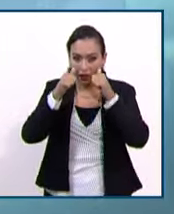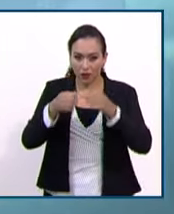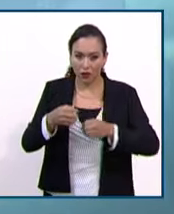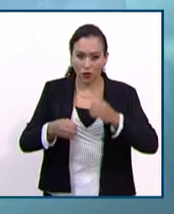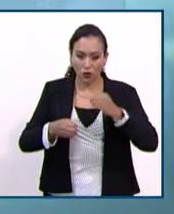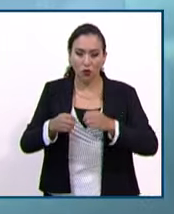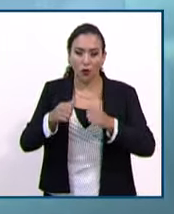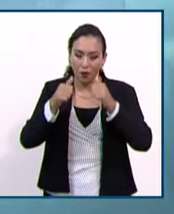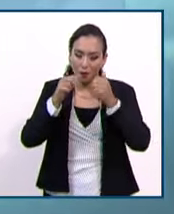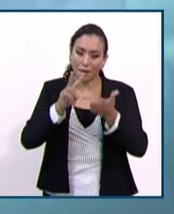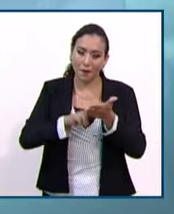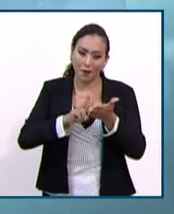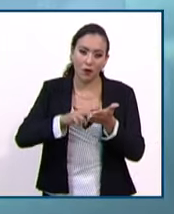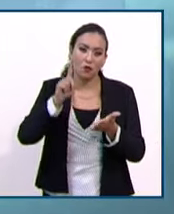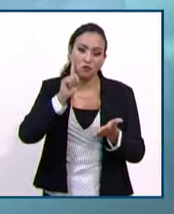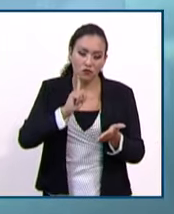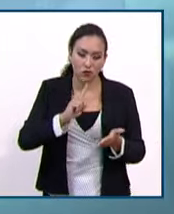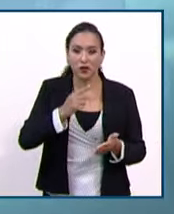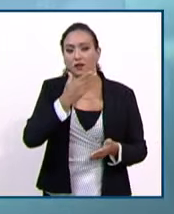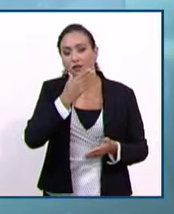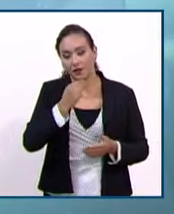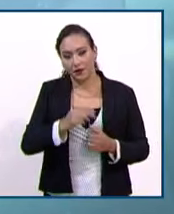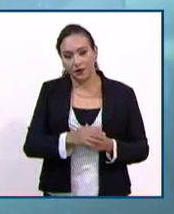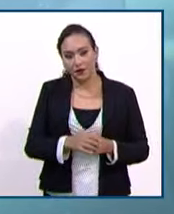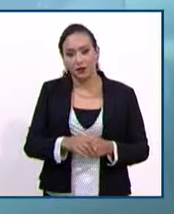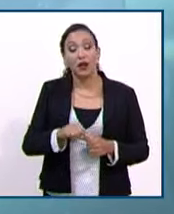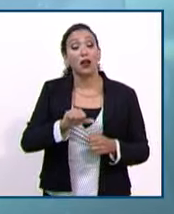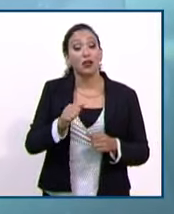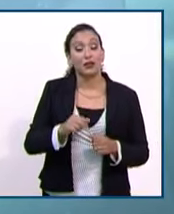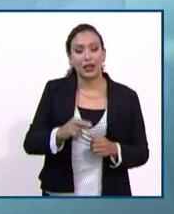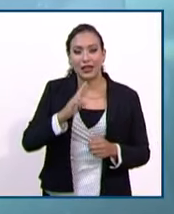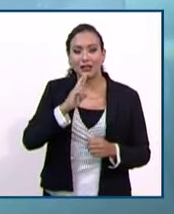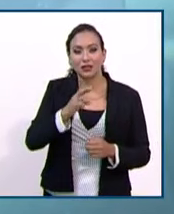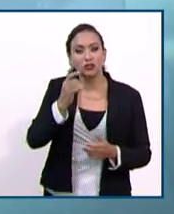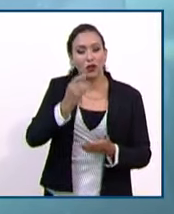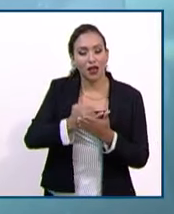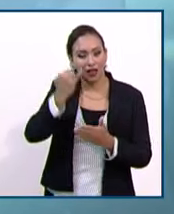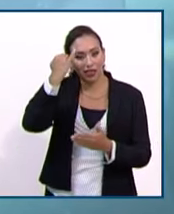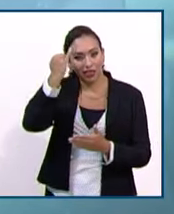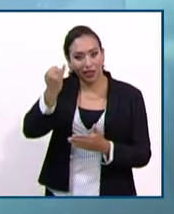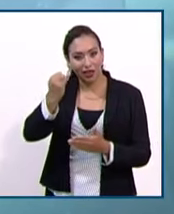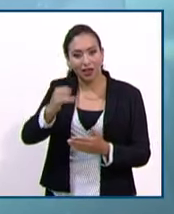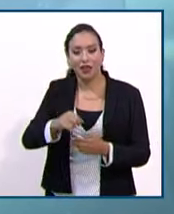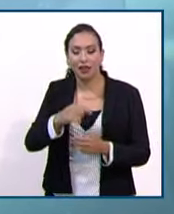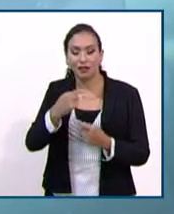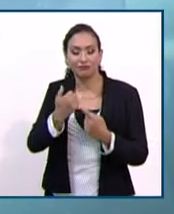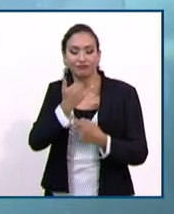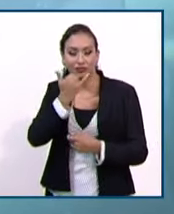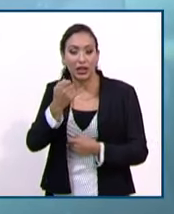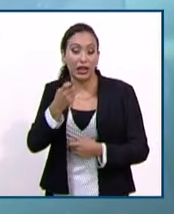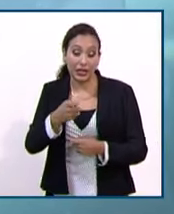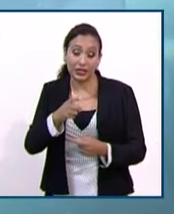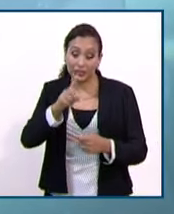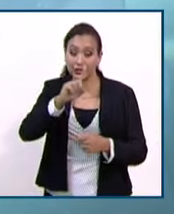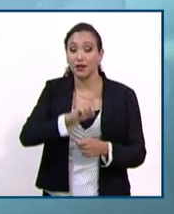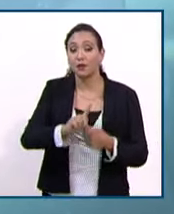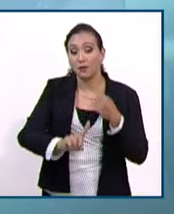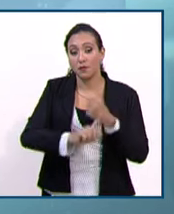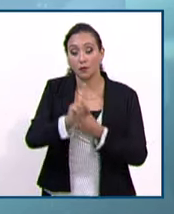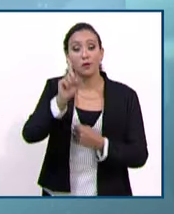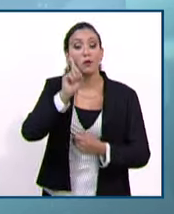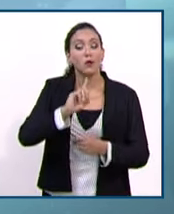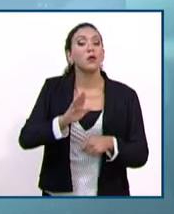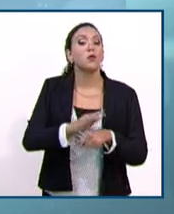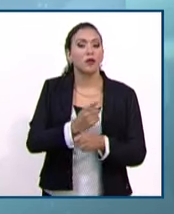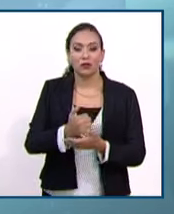género, el uso del lenguaje basado en estereotipos y prejuicios por parte de la autoridad afecta el derecho de las mujeres a